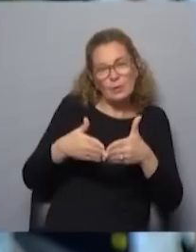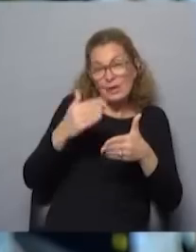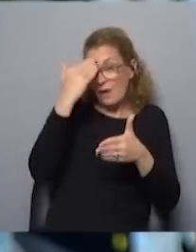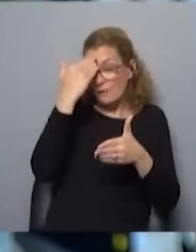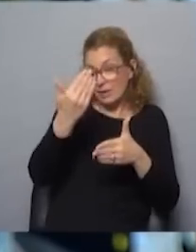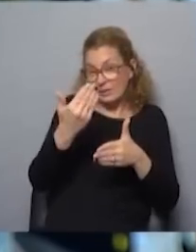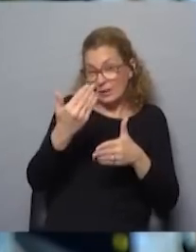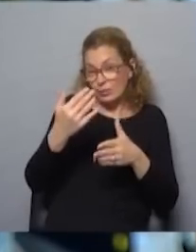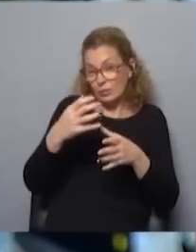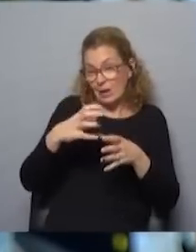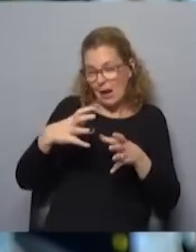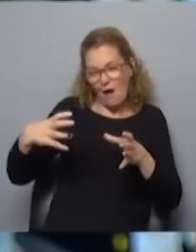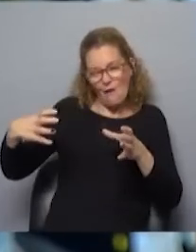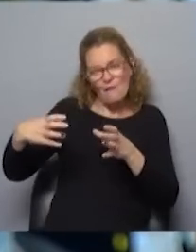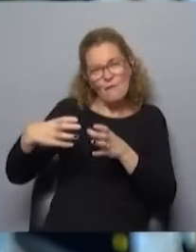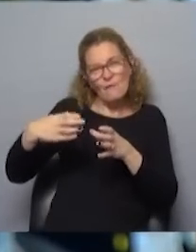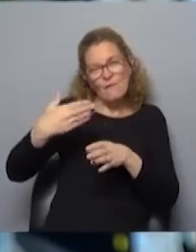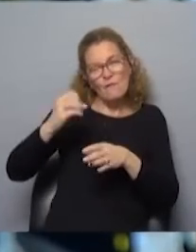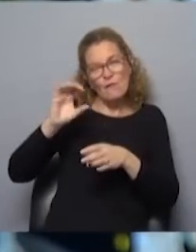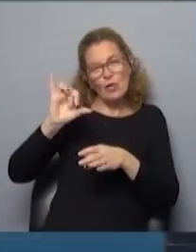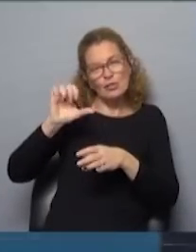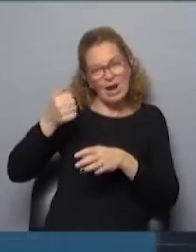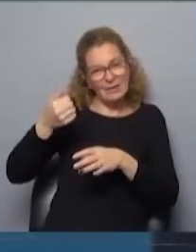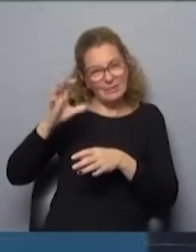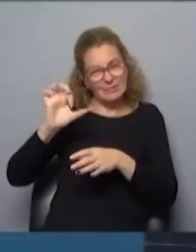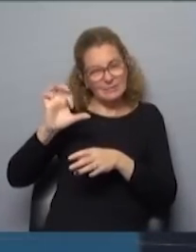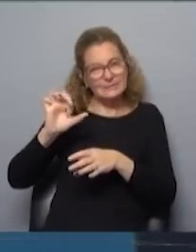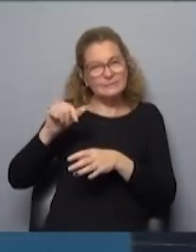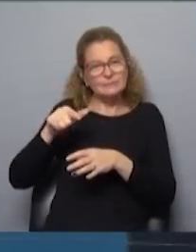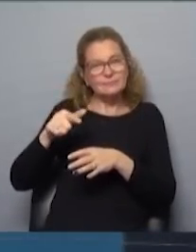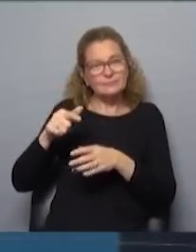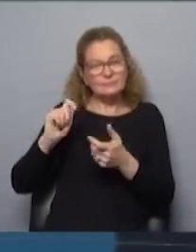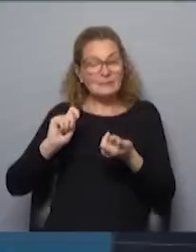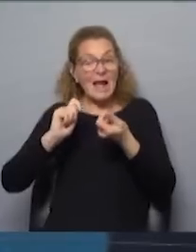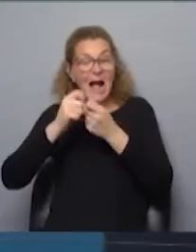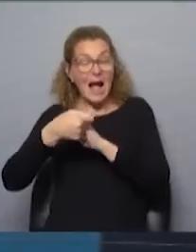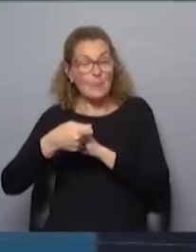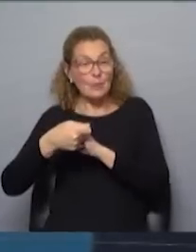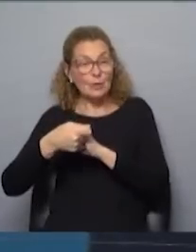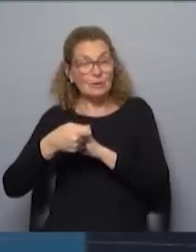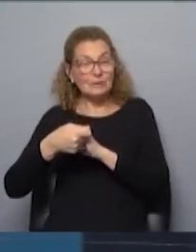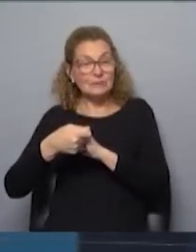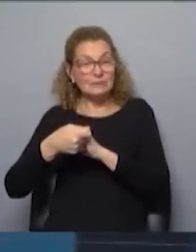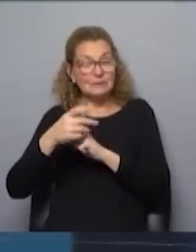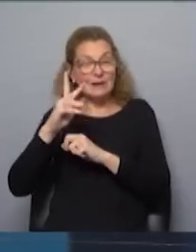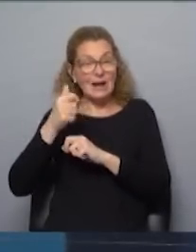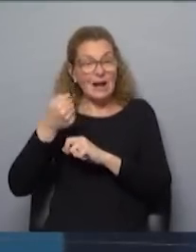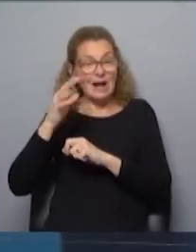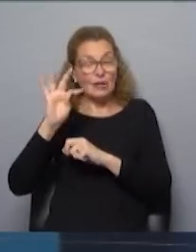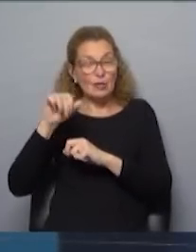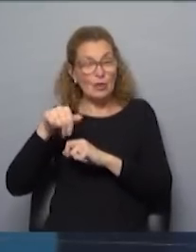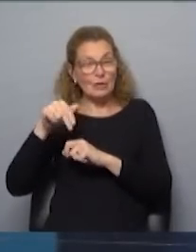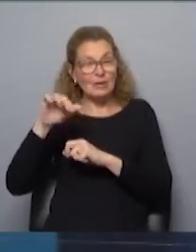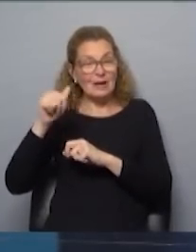las boyas la zona de la dirección del balizamiento a cambio de que captura t se hacía cargo